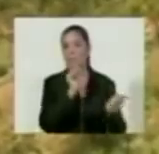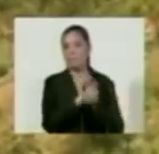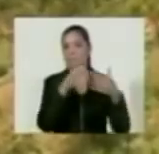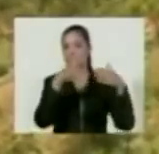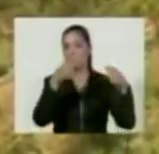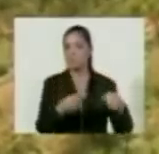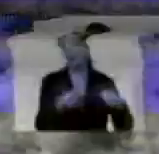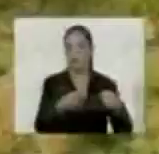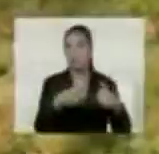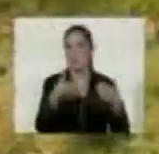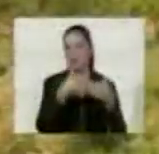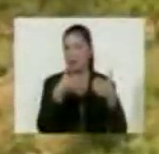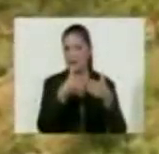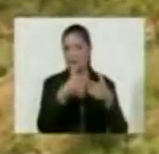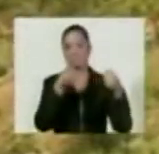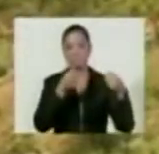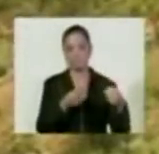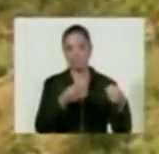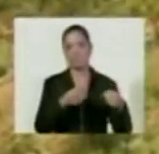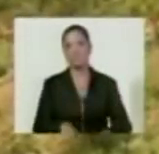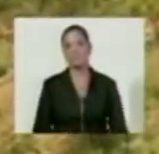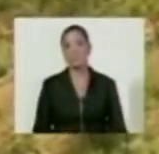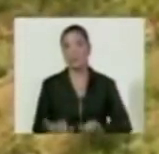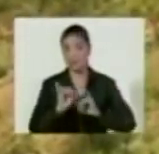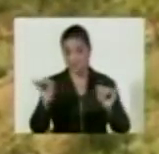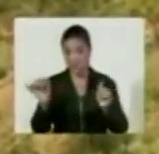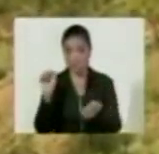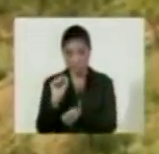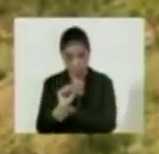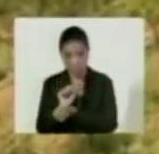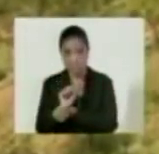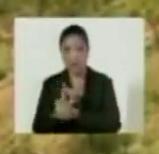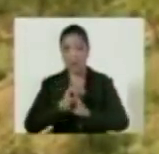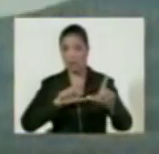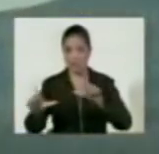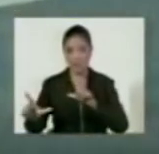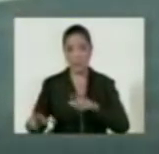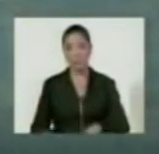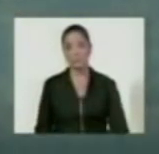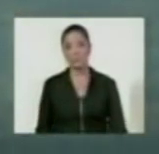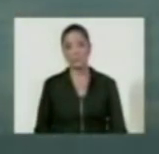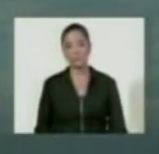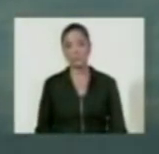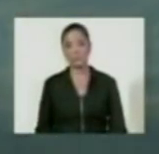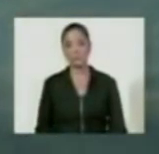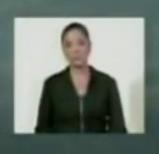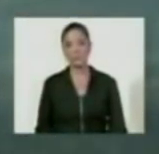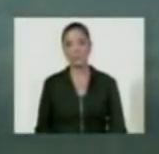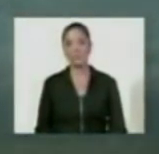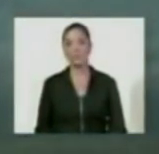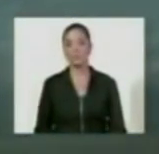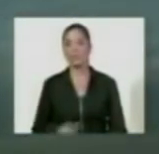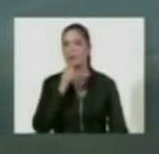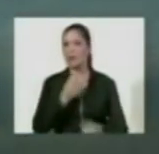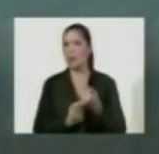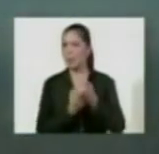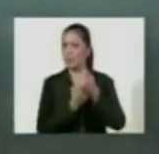guerra. Una vez tenido esa actividad, mi comandante, es apoyado por